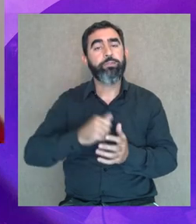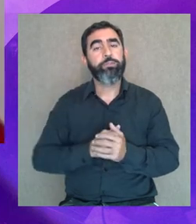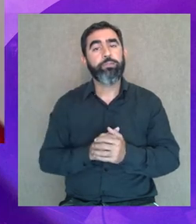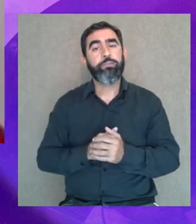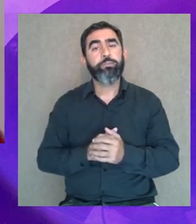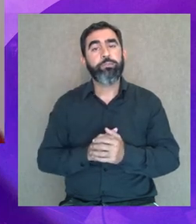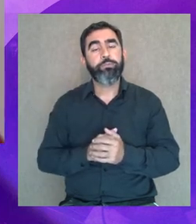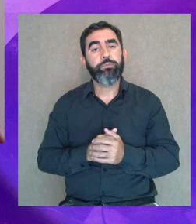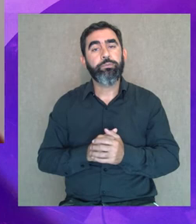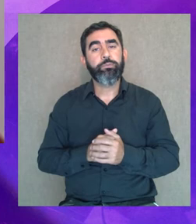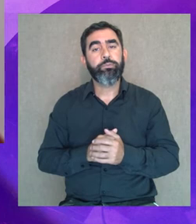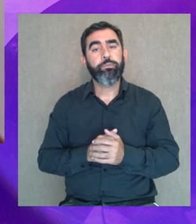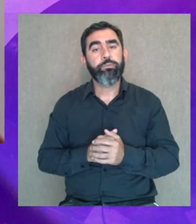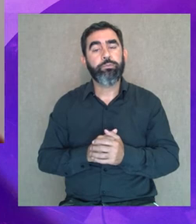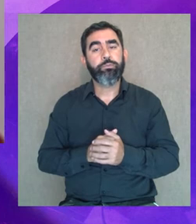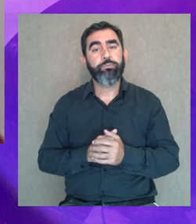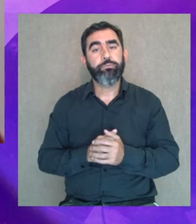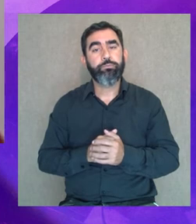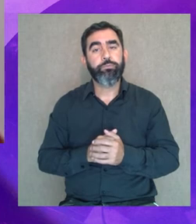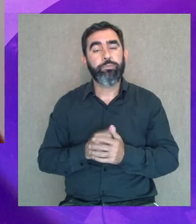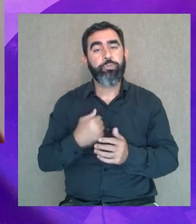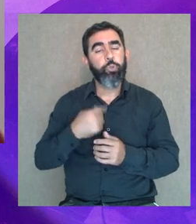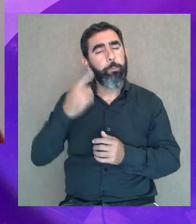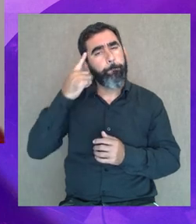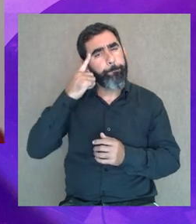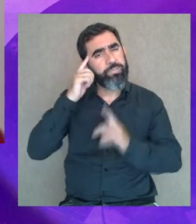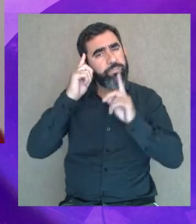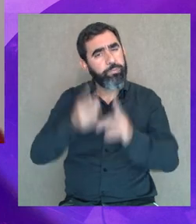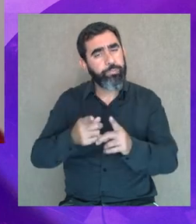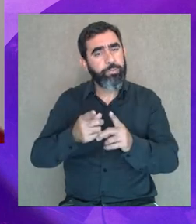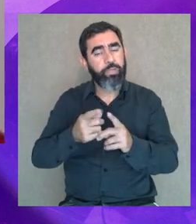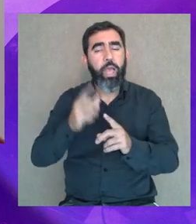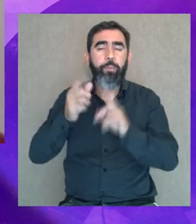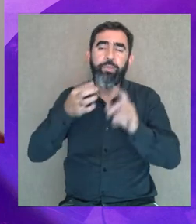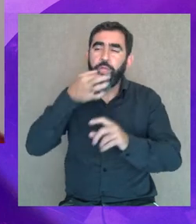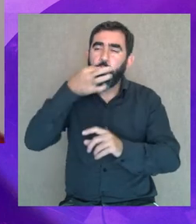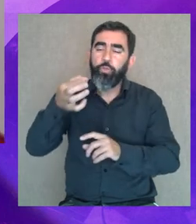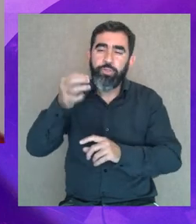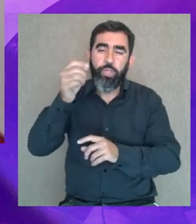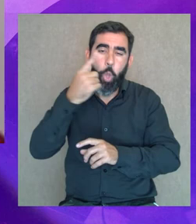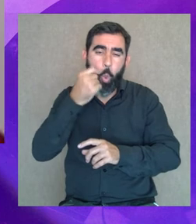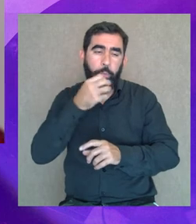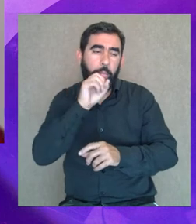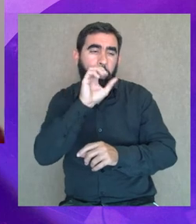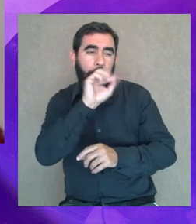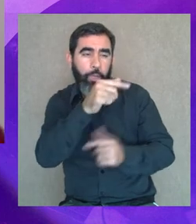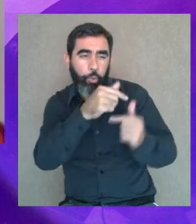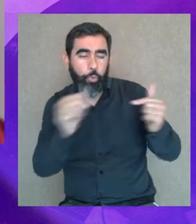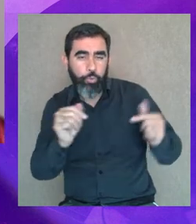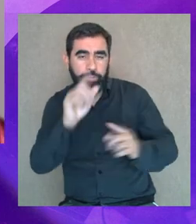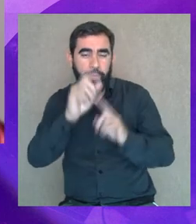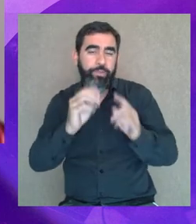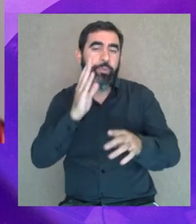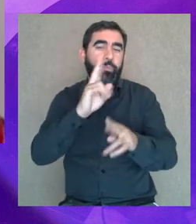puede este no porque pensaba también en los piropos que nos decían antes este